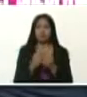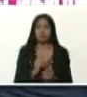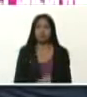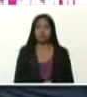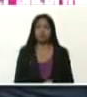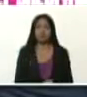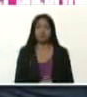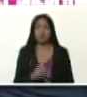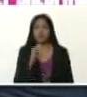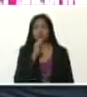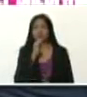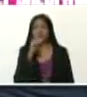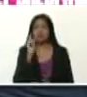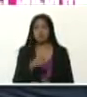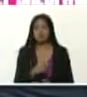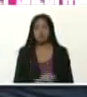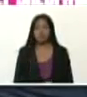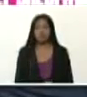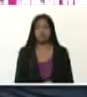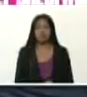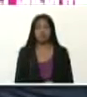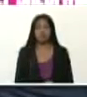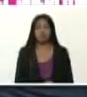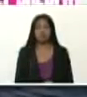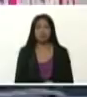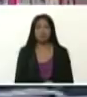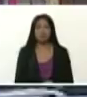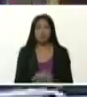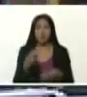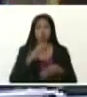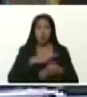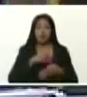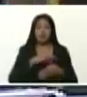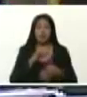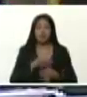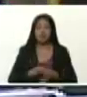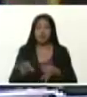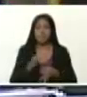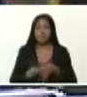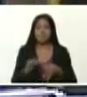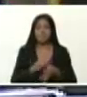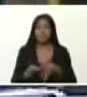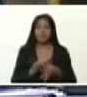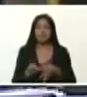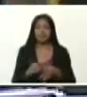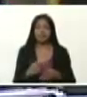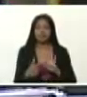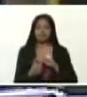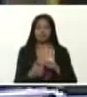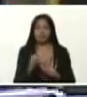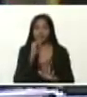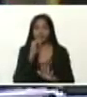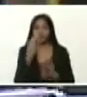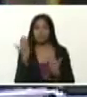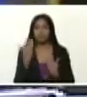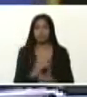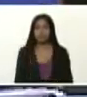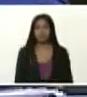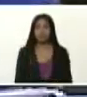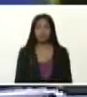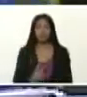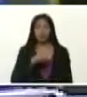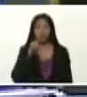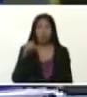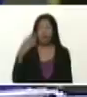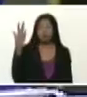para anunciarle a los ahorristas del Petro lo siguiente. Ustedes saben